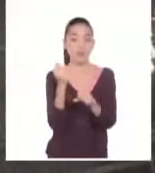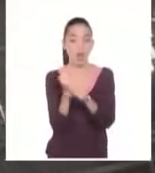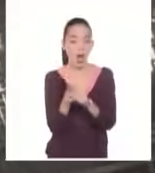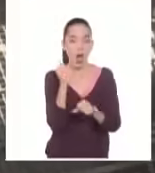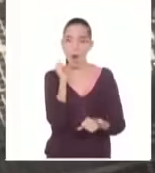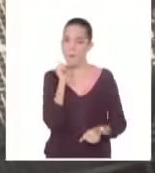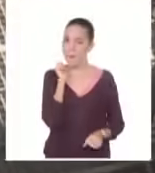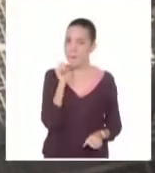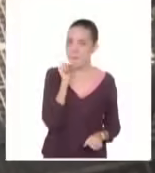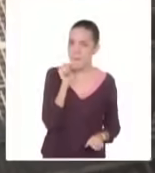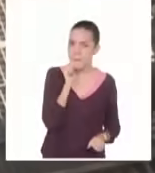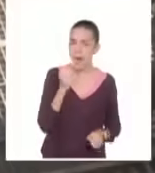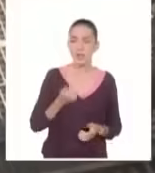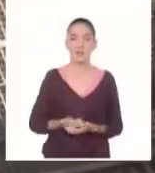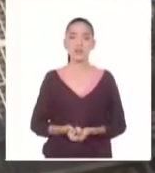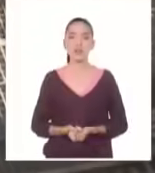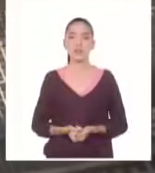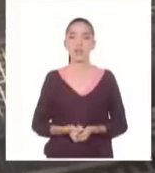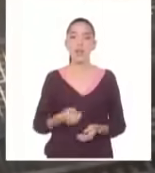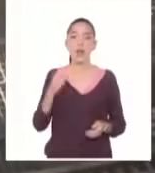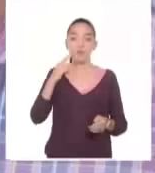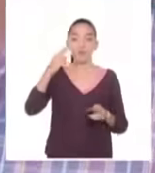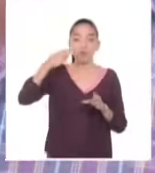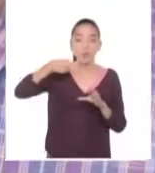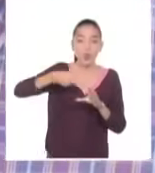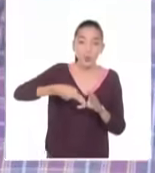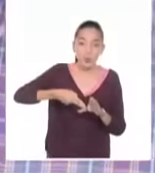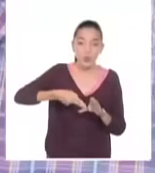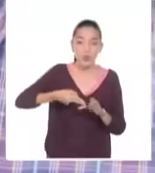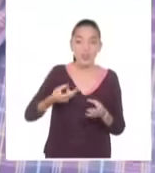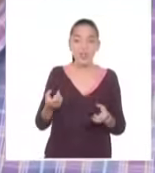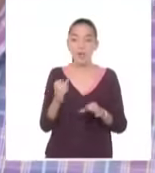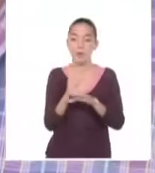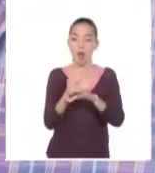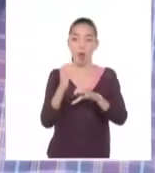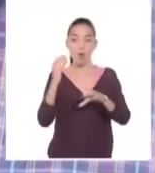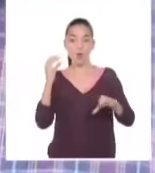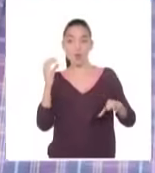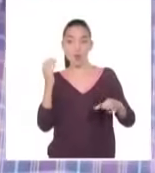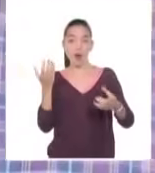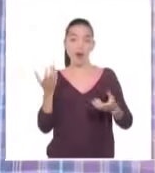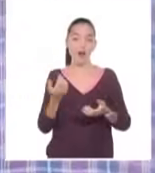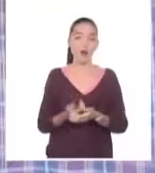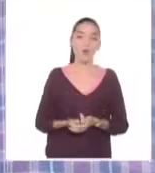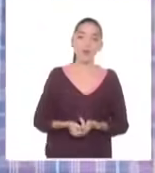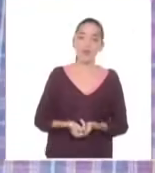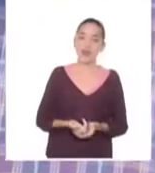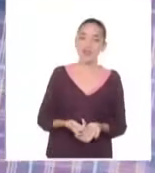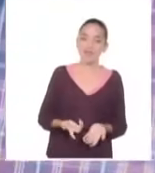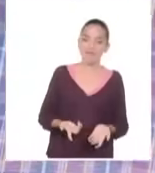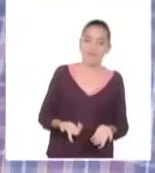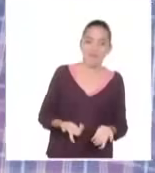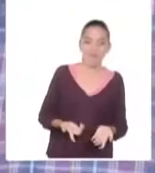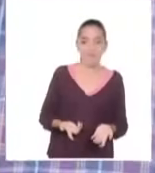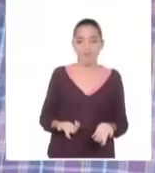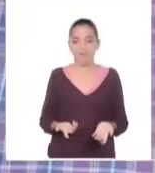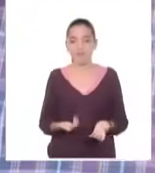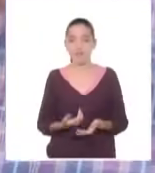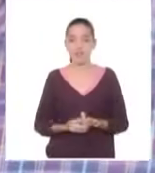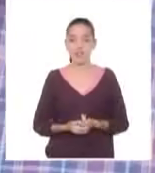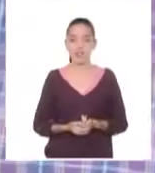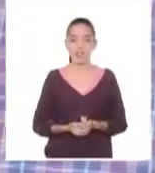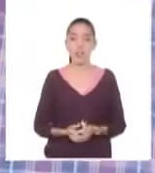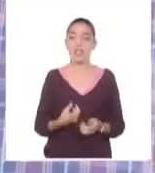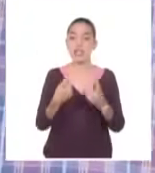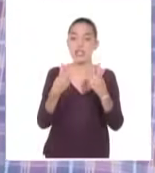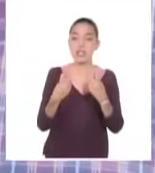las guaguas, para los carros de transportación, para las herramientas, para la comida, la logística que lleva, hace falta ubicar un servicentro especial para